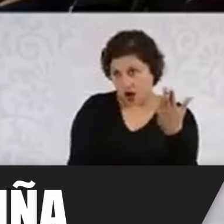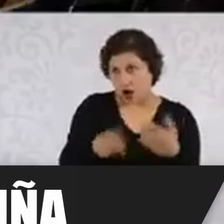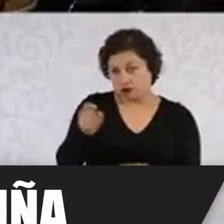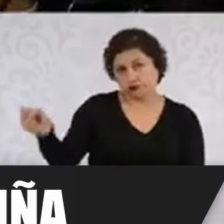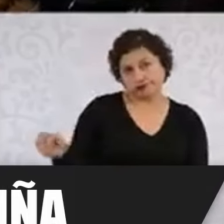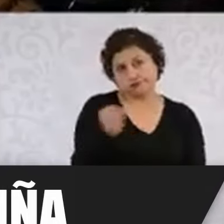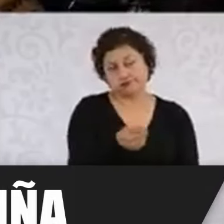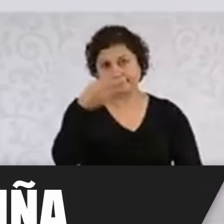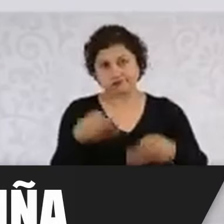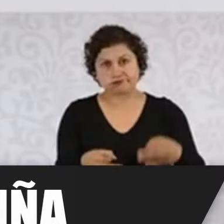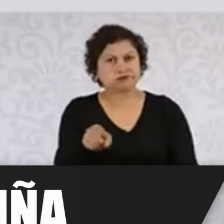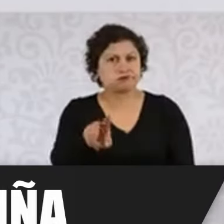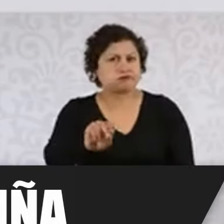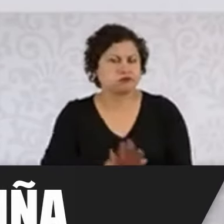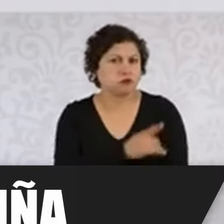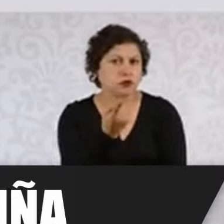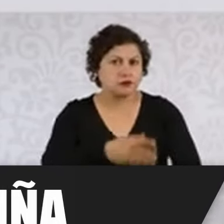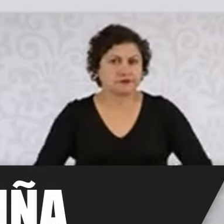Es que ellos están buscando que hagamos eso.